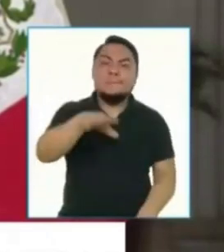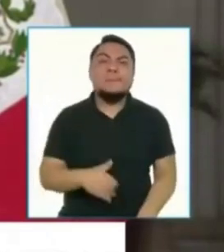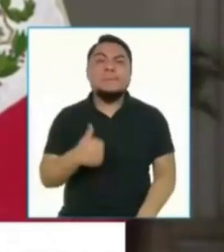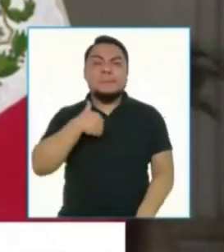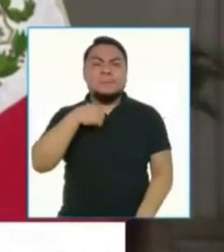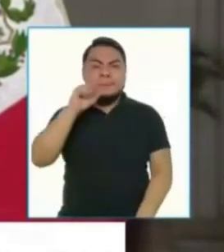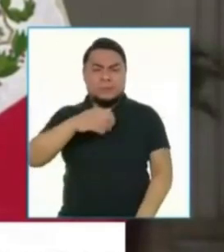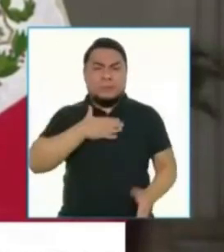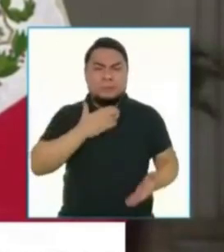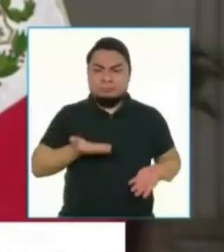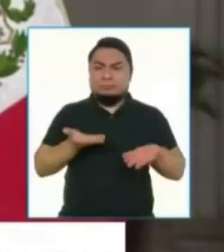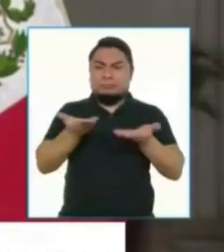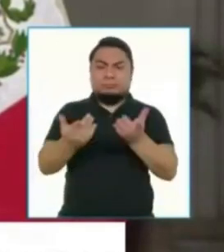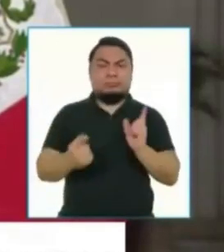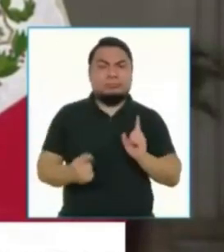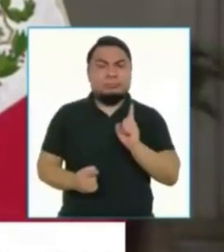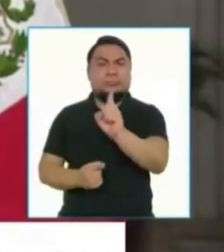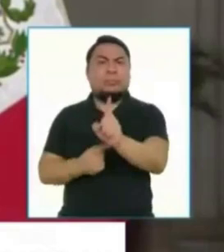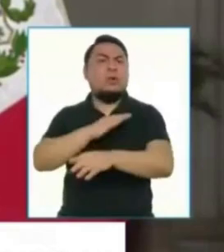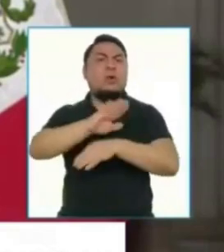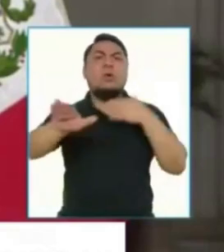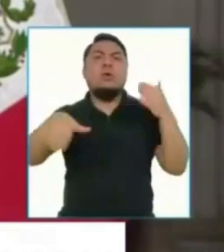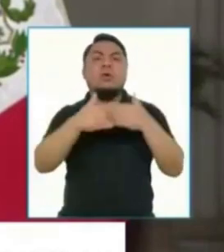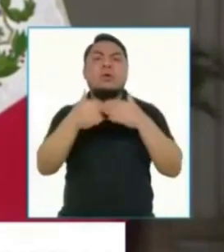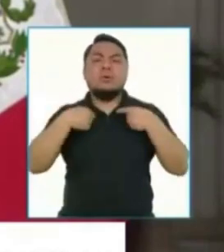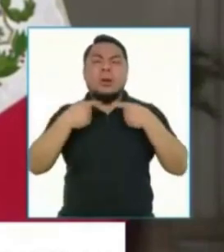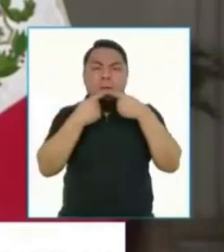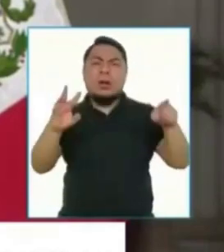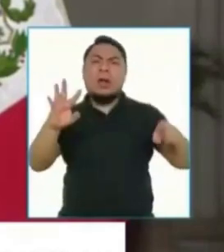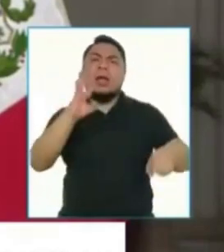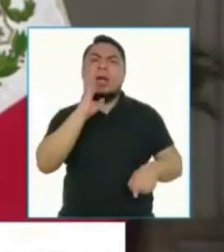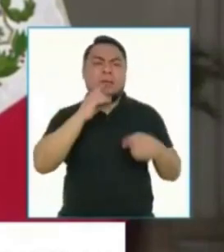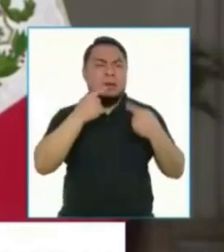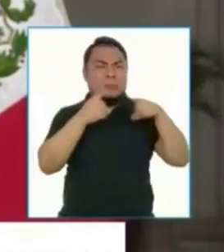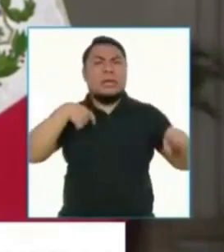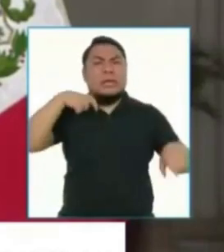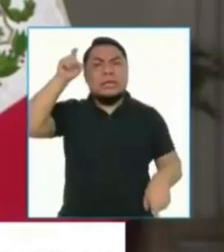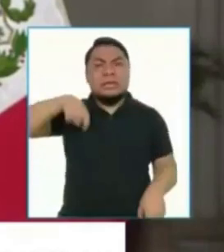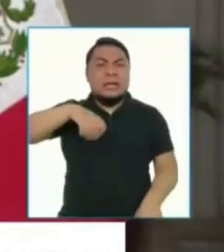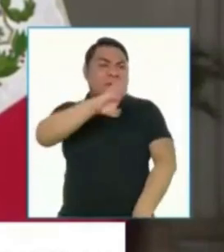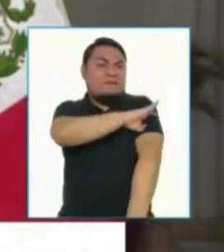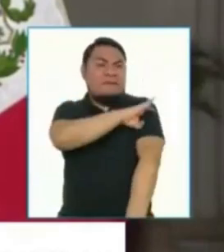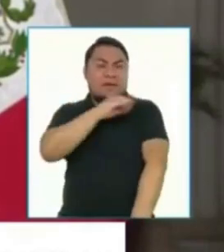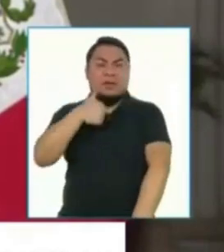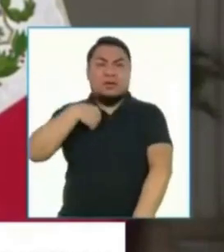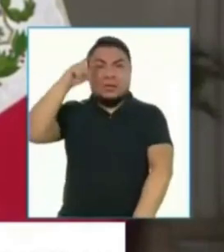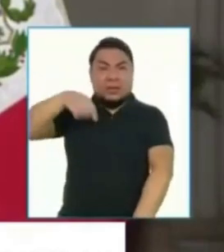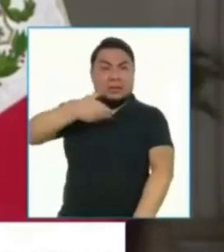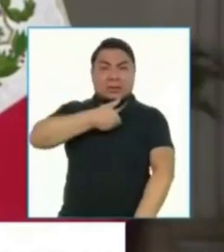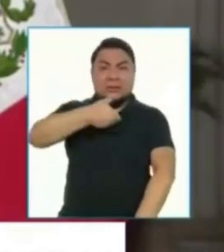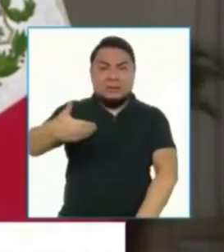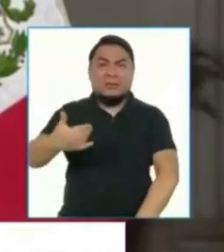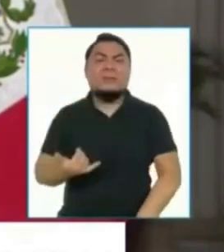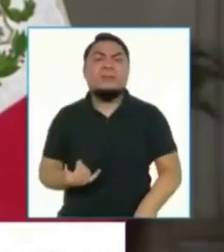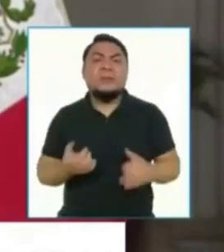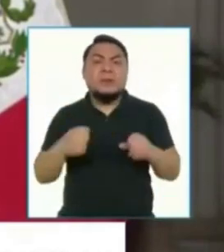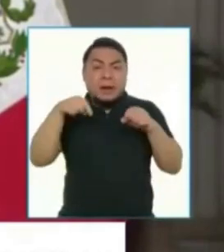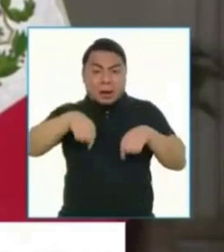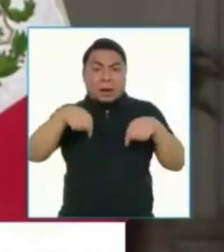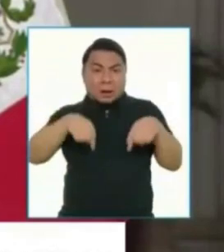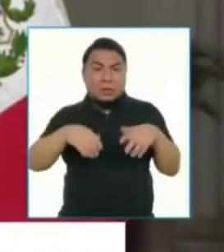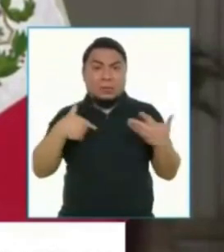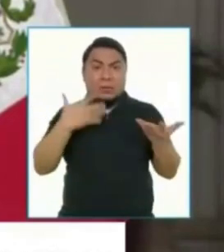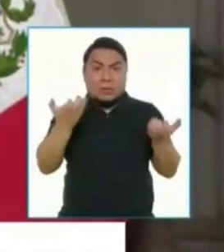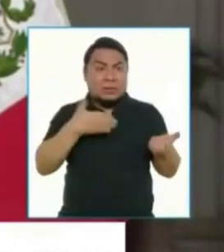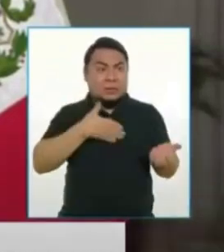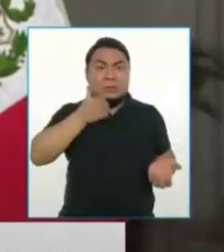Perú, literalmente, el peruano es desobediente totalmente y es el motivo por el cual nos llevó a esto. No existe otra, digamos, raíz. O